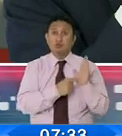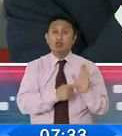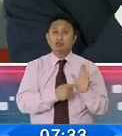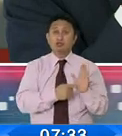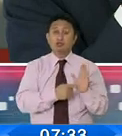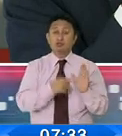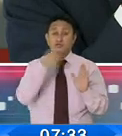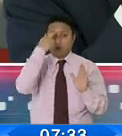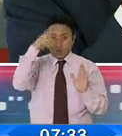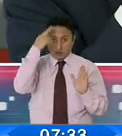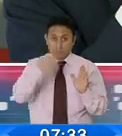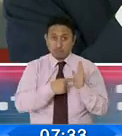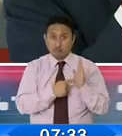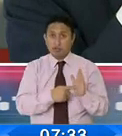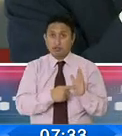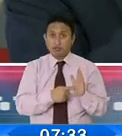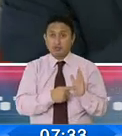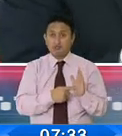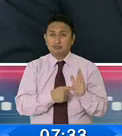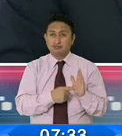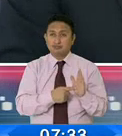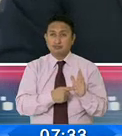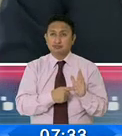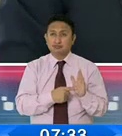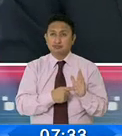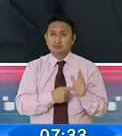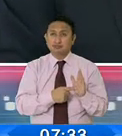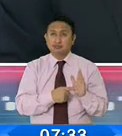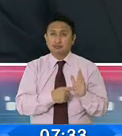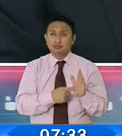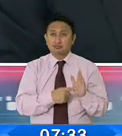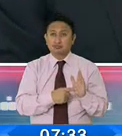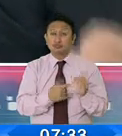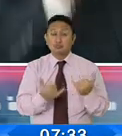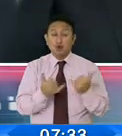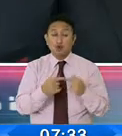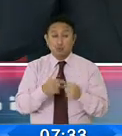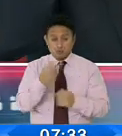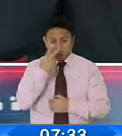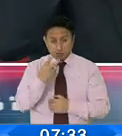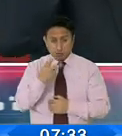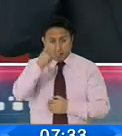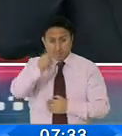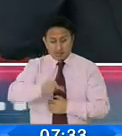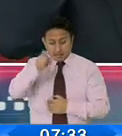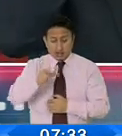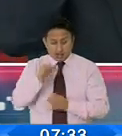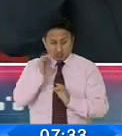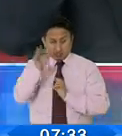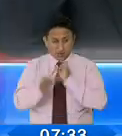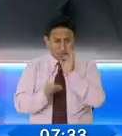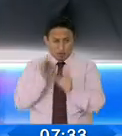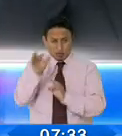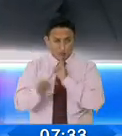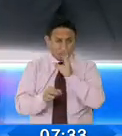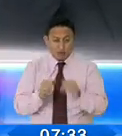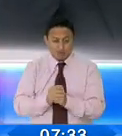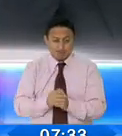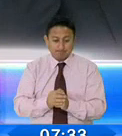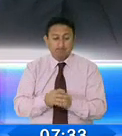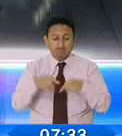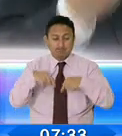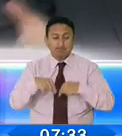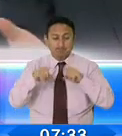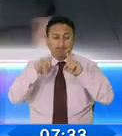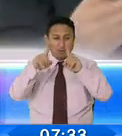Roberto, en el número de contagios que se tiene de acuerdo al grupo. Totalmente de acuerdo. A lo que íbamos, señor secretario, es